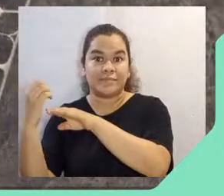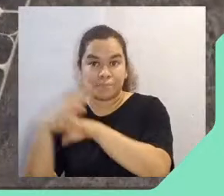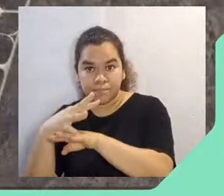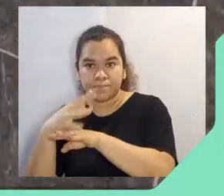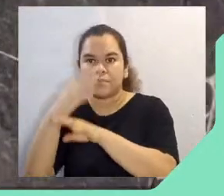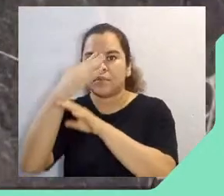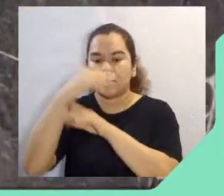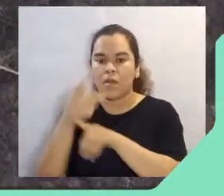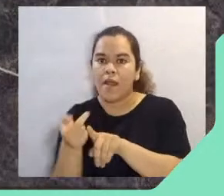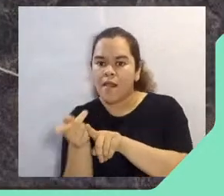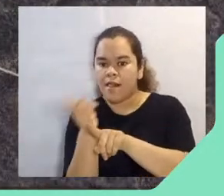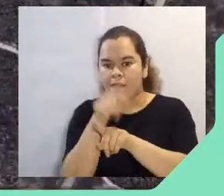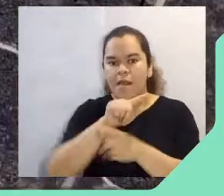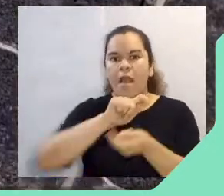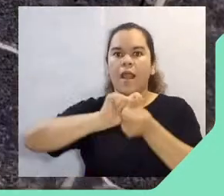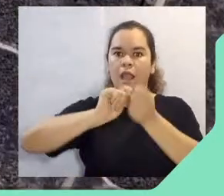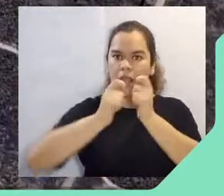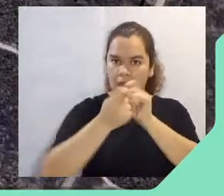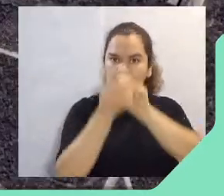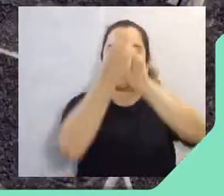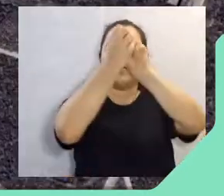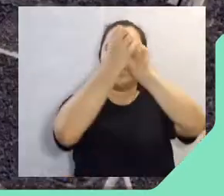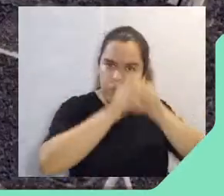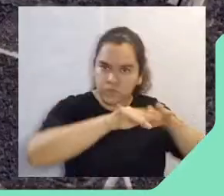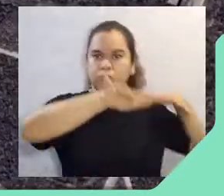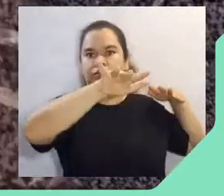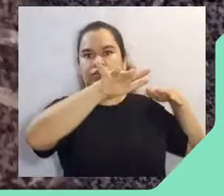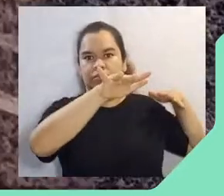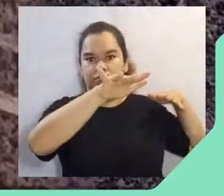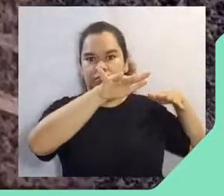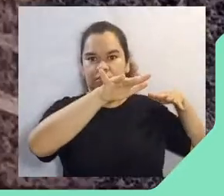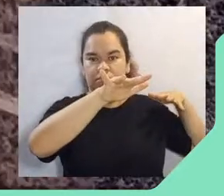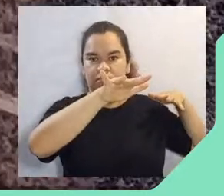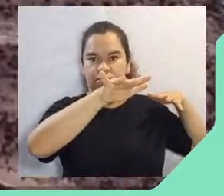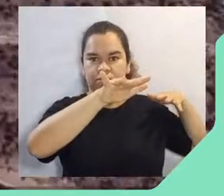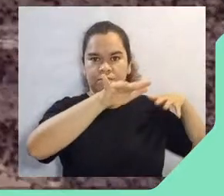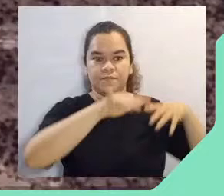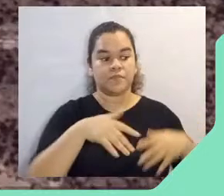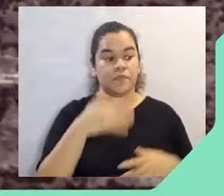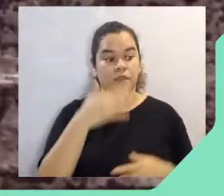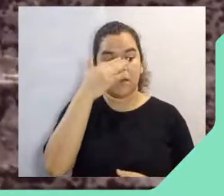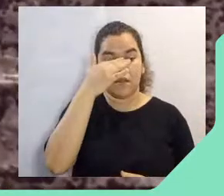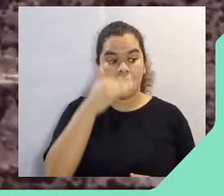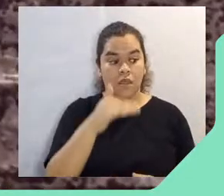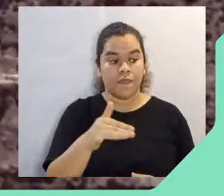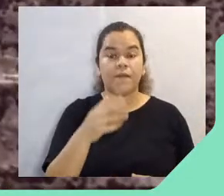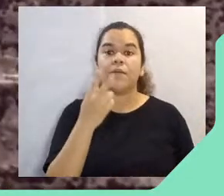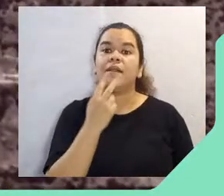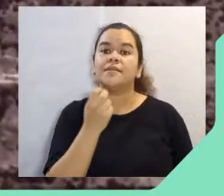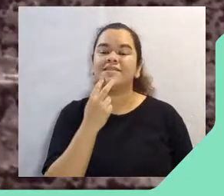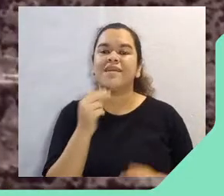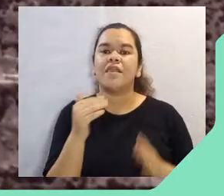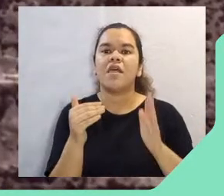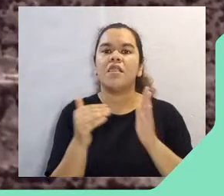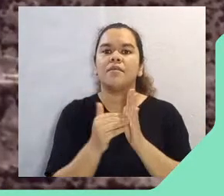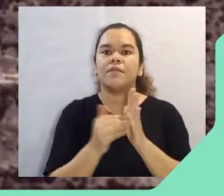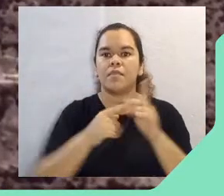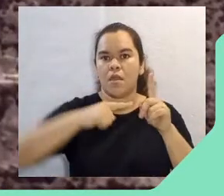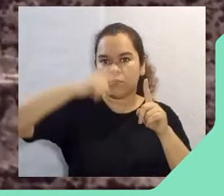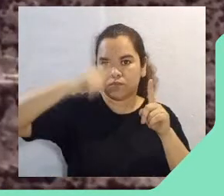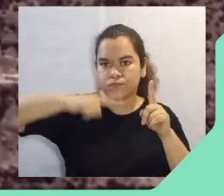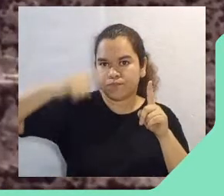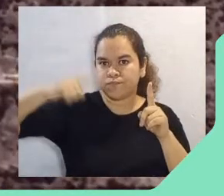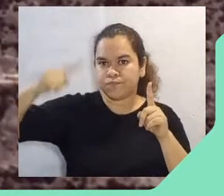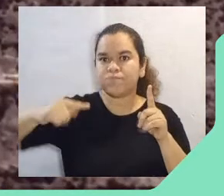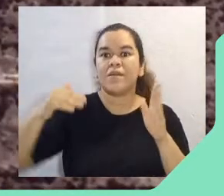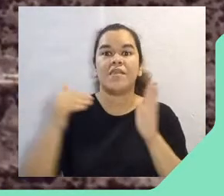que la vemos acá, y que nuevamente va a provocar la adecuación del nivel de tensión de generación a el